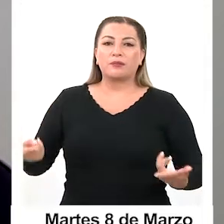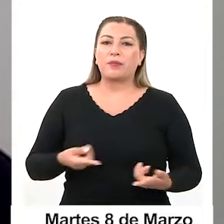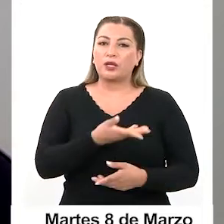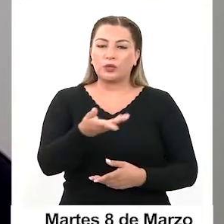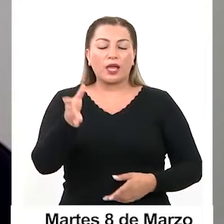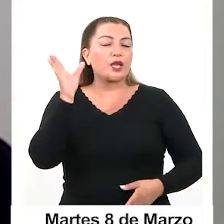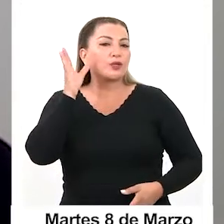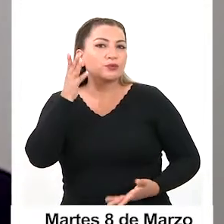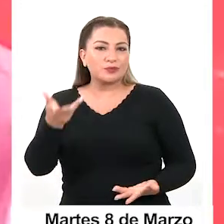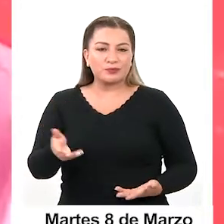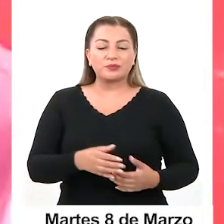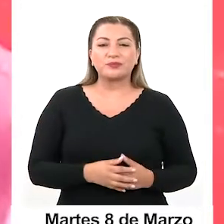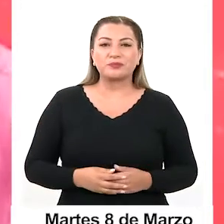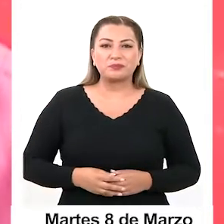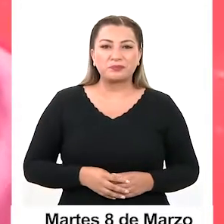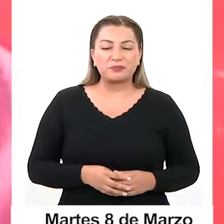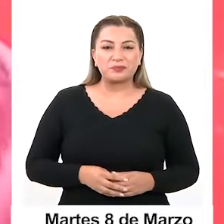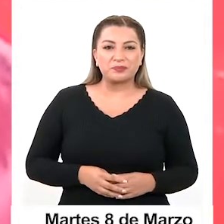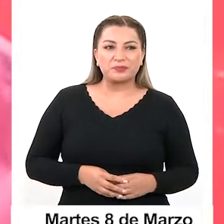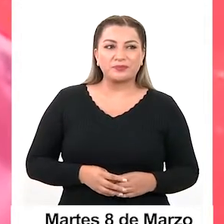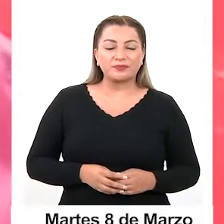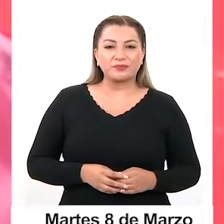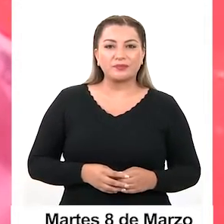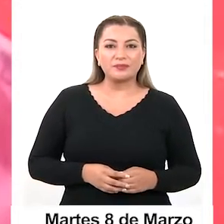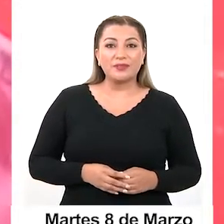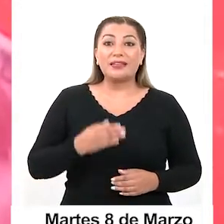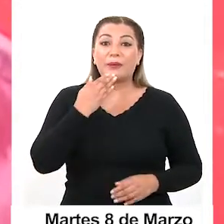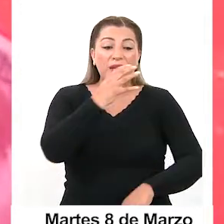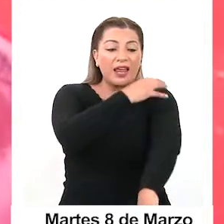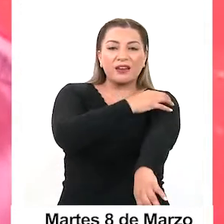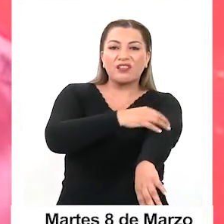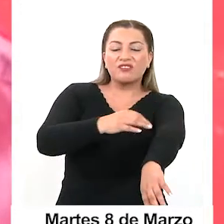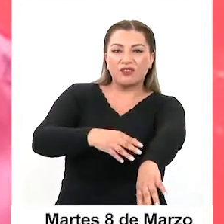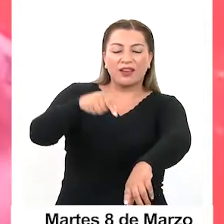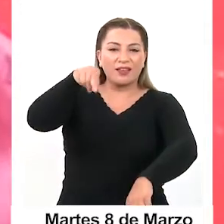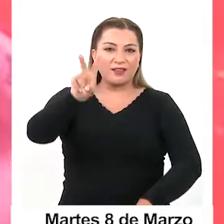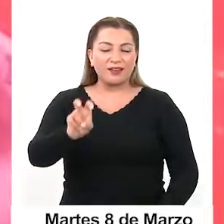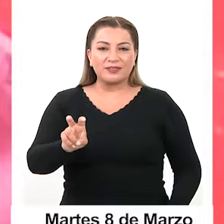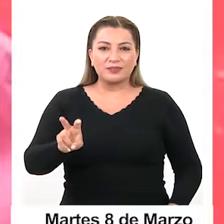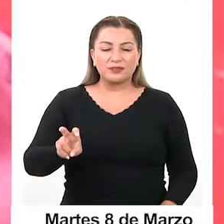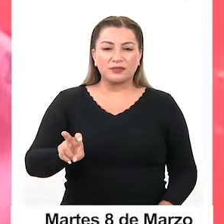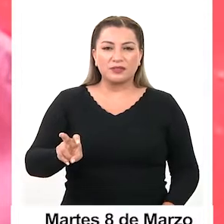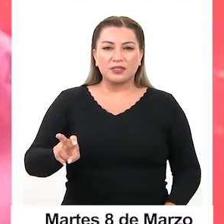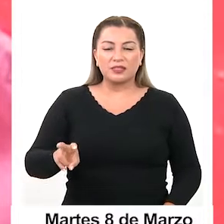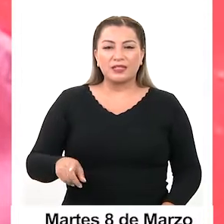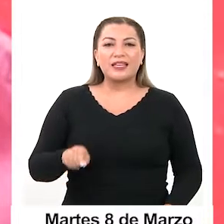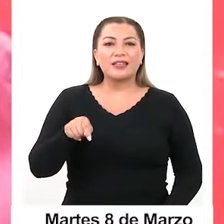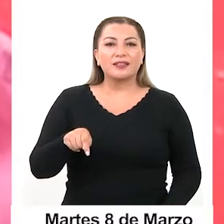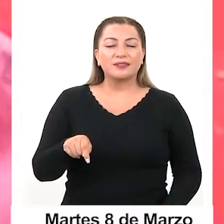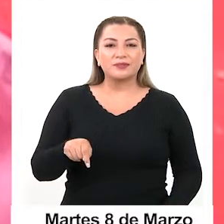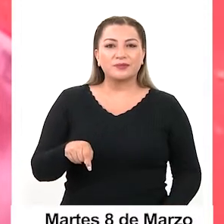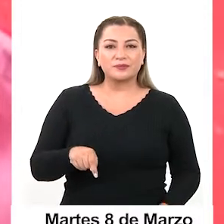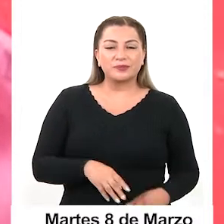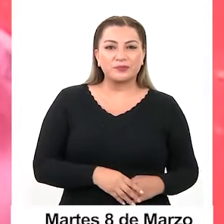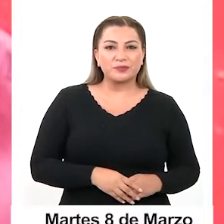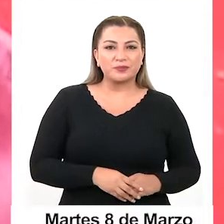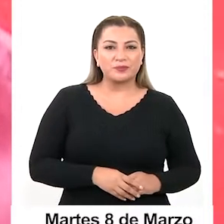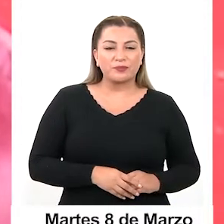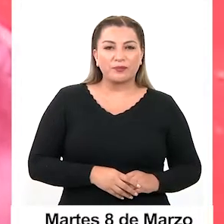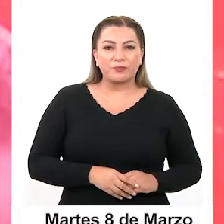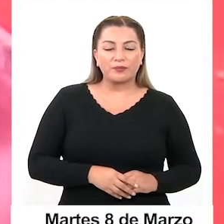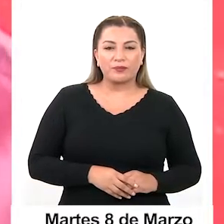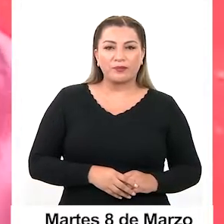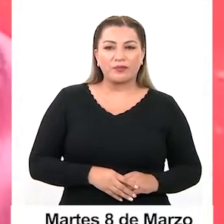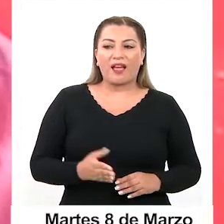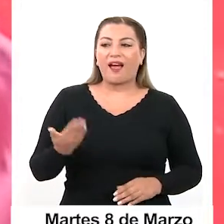para que escuchen esa mirada mucho más actual. Ocurre mucho en regiones, Valentina, seguramente esto fue tema también en